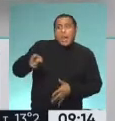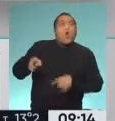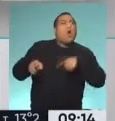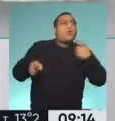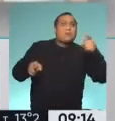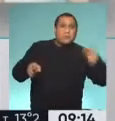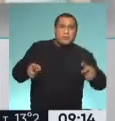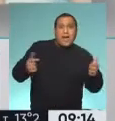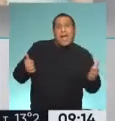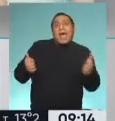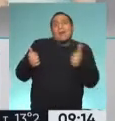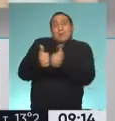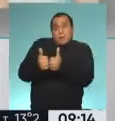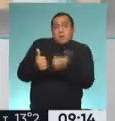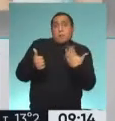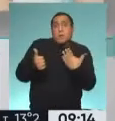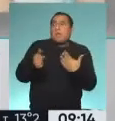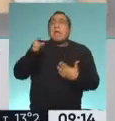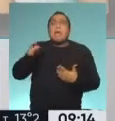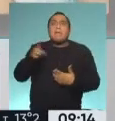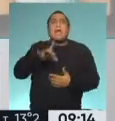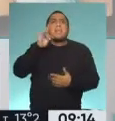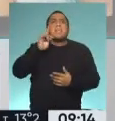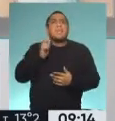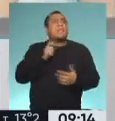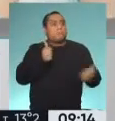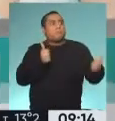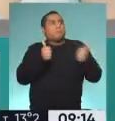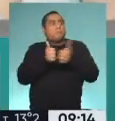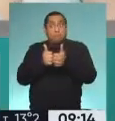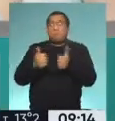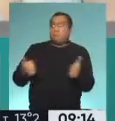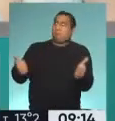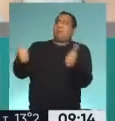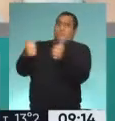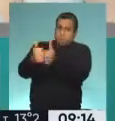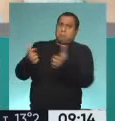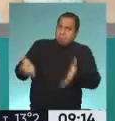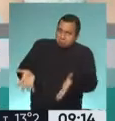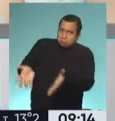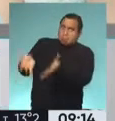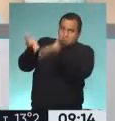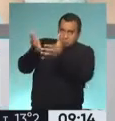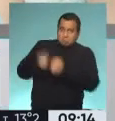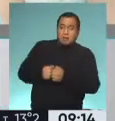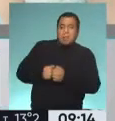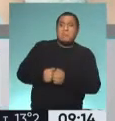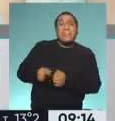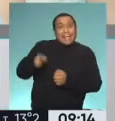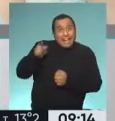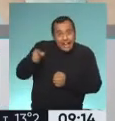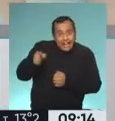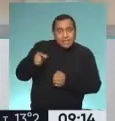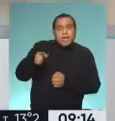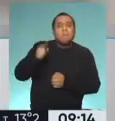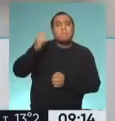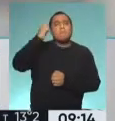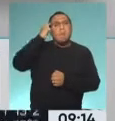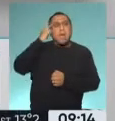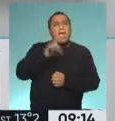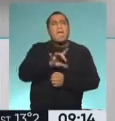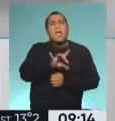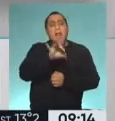una persona de su elección durante todo el proceso de nacimiento, a que sea ella la persona que elija